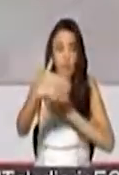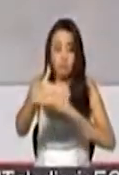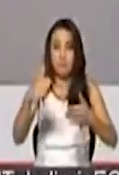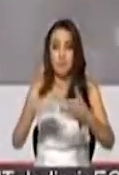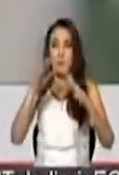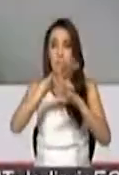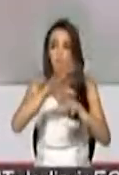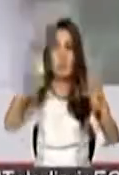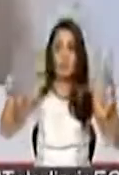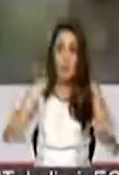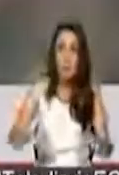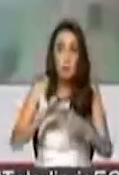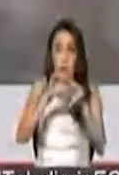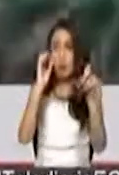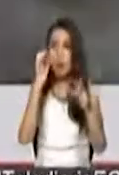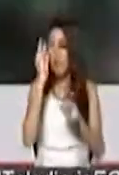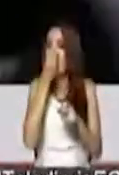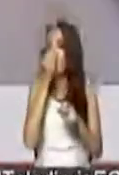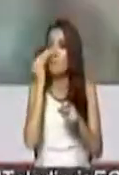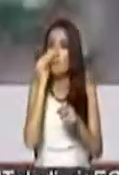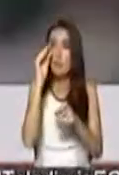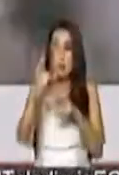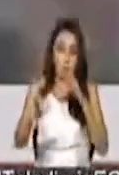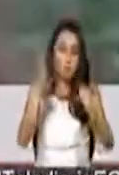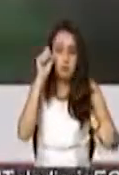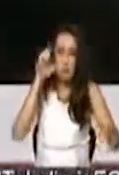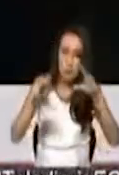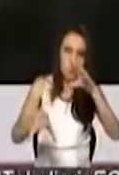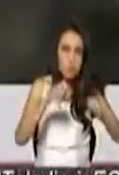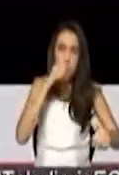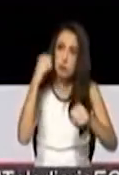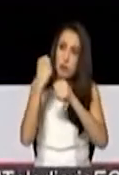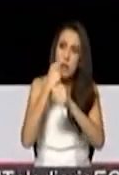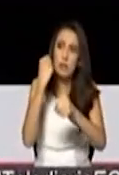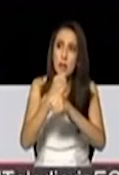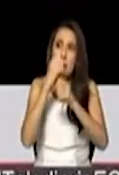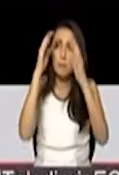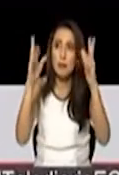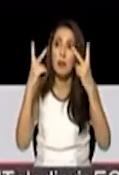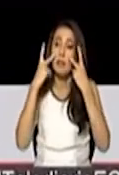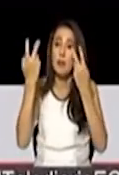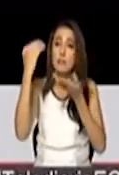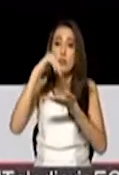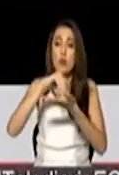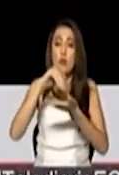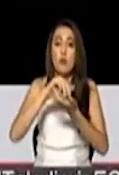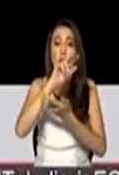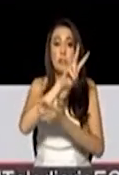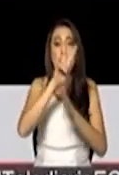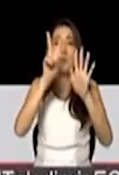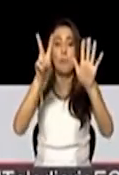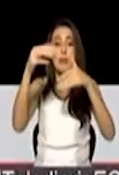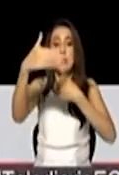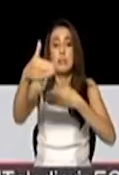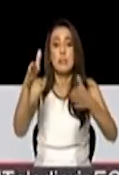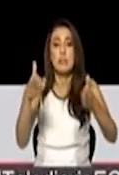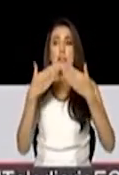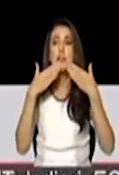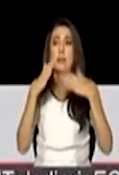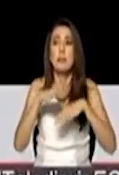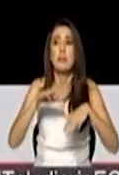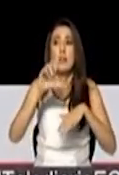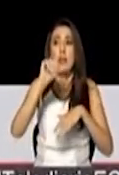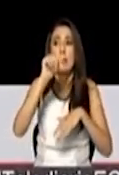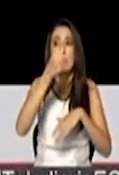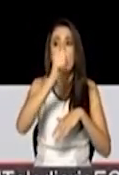Destruyeron paquetes de flores y se dirigieron a los invernaderos en busca de los trabajadores. Estos hechos se repitieron en 27 fincas en la comunidad de Lazo, en la